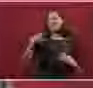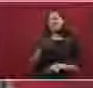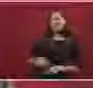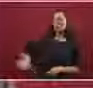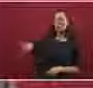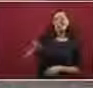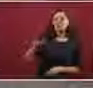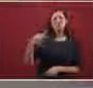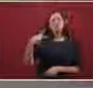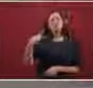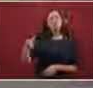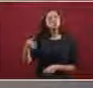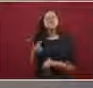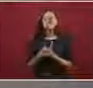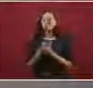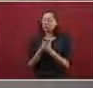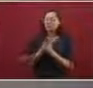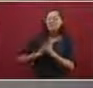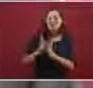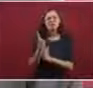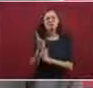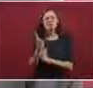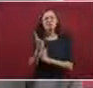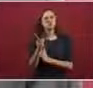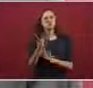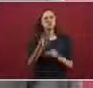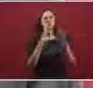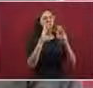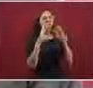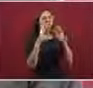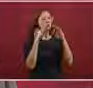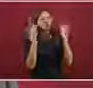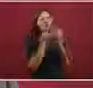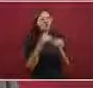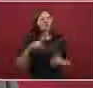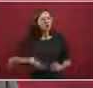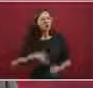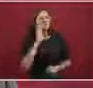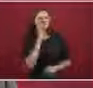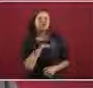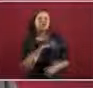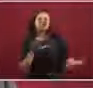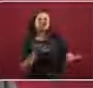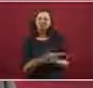momento el derecho de cambiar la forma de su gobierno.